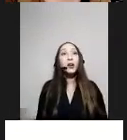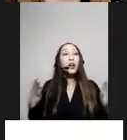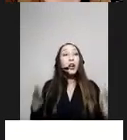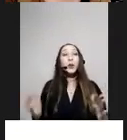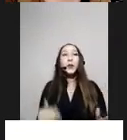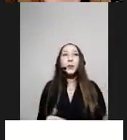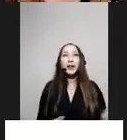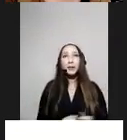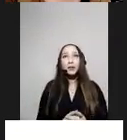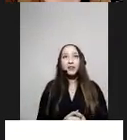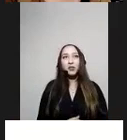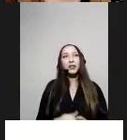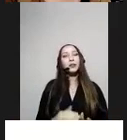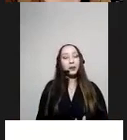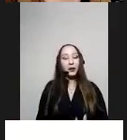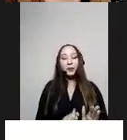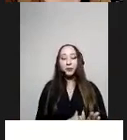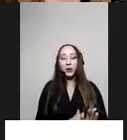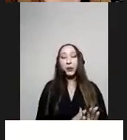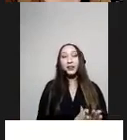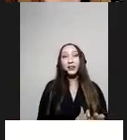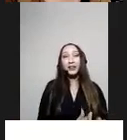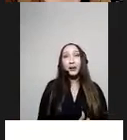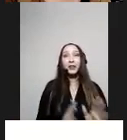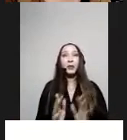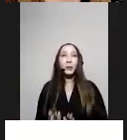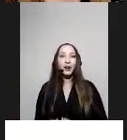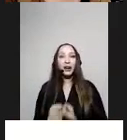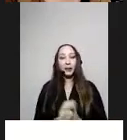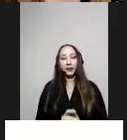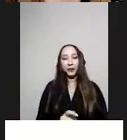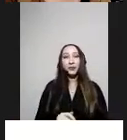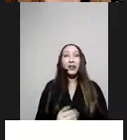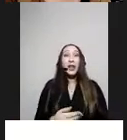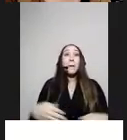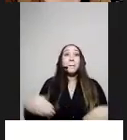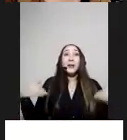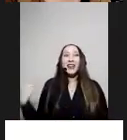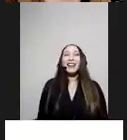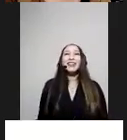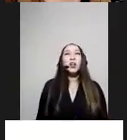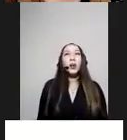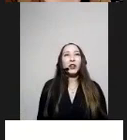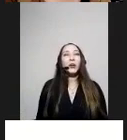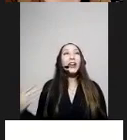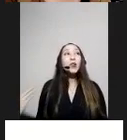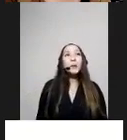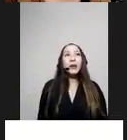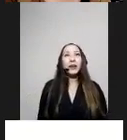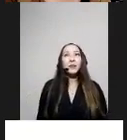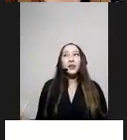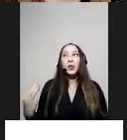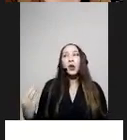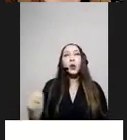cotidiano. Lo mismo aplica para el mindfulness, pero es un entrenamiento para la mente. ¿Pero quién hace todo esto? ¿Quién lo